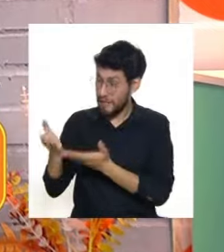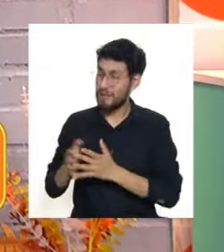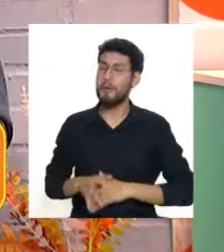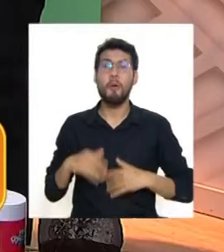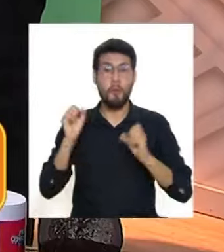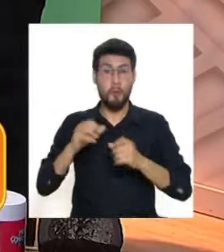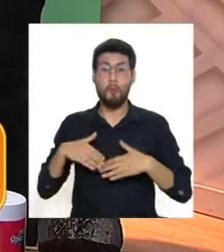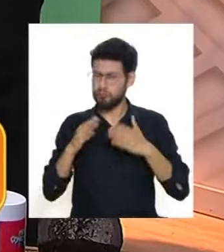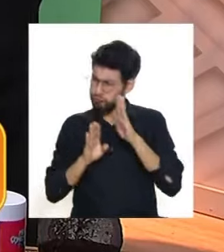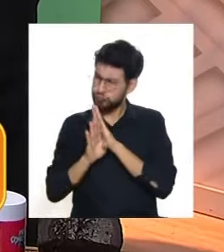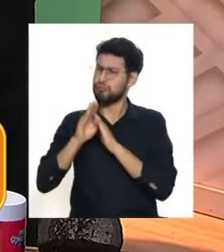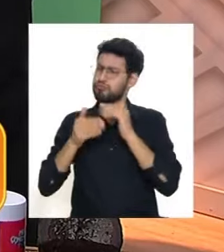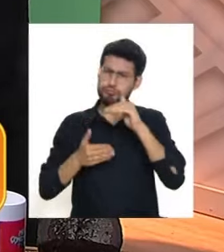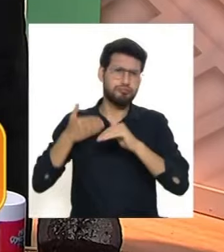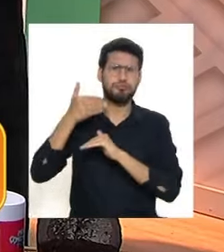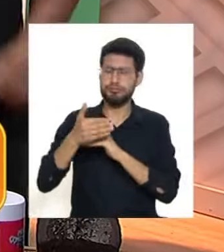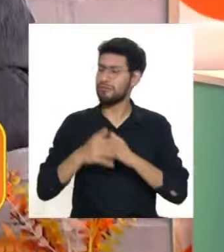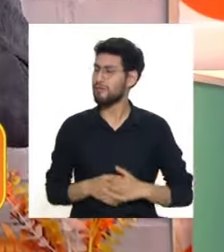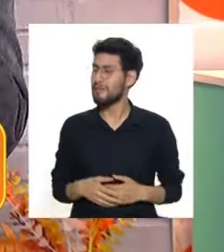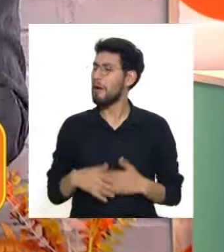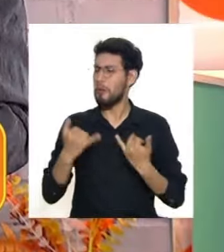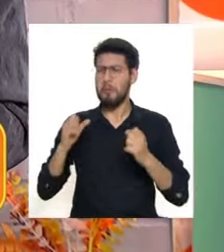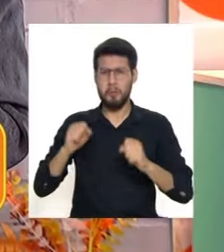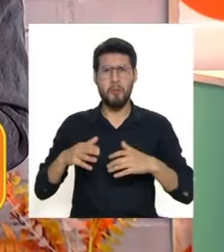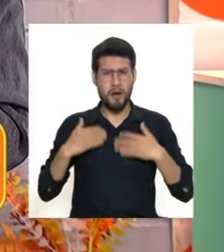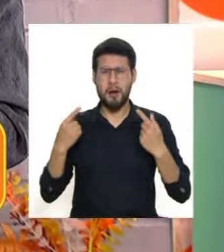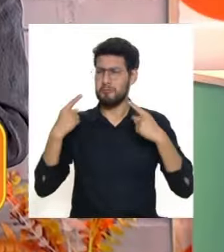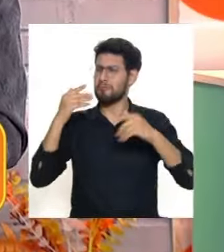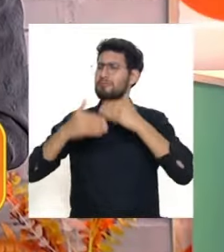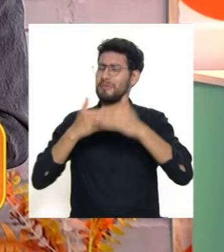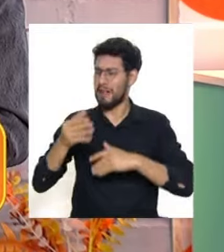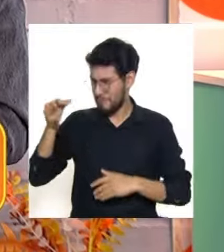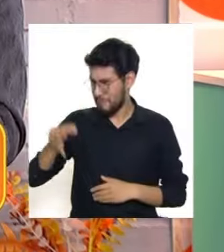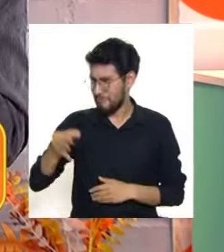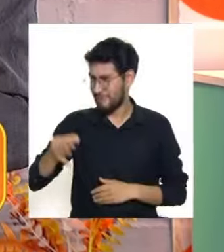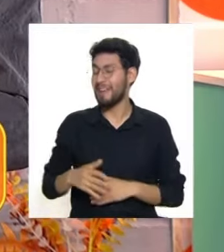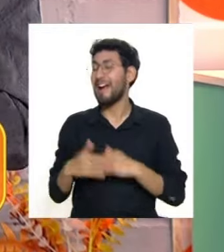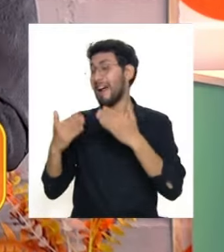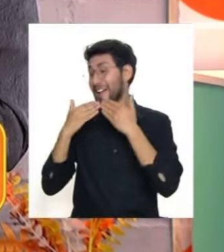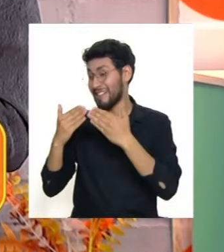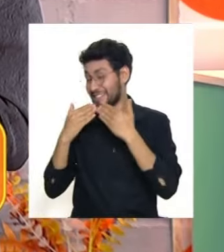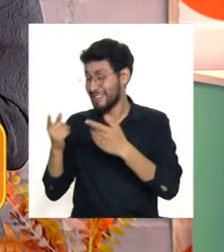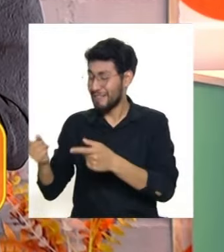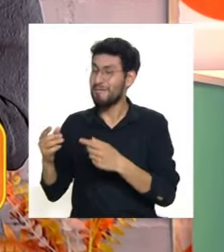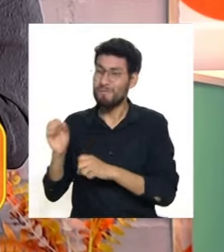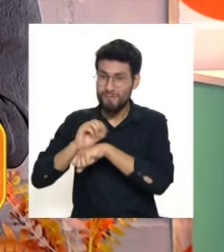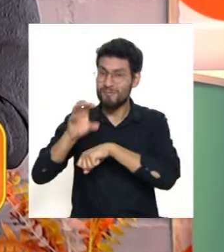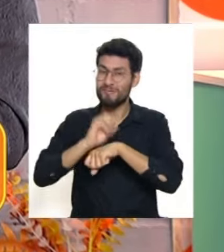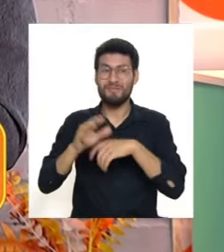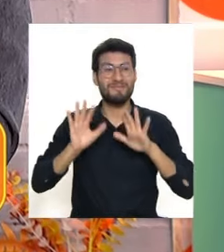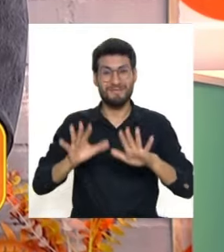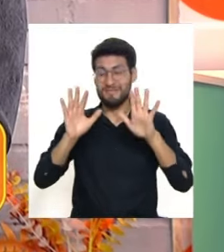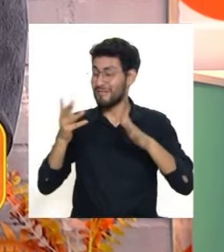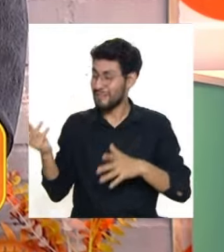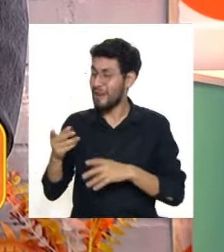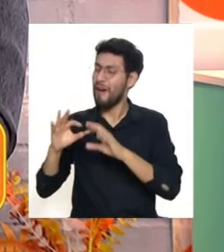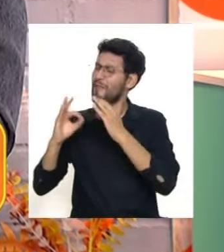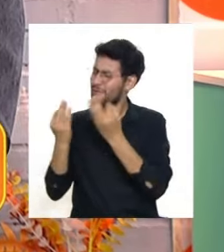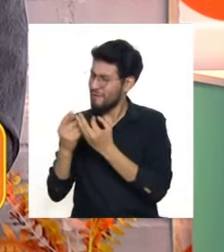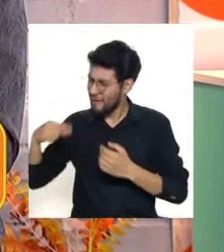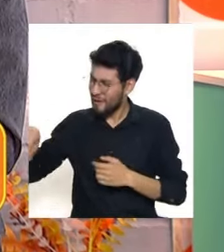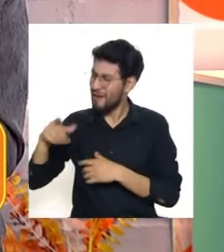se pueden superar, se pueden sobrellevar y uno puede salir adelante. De verdad, muchísimas gracias por el mensaje tan maravilloso que ustedes como